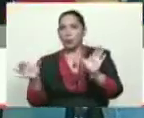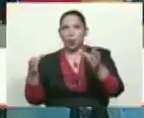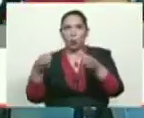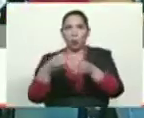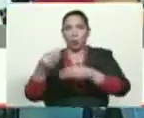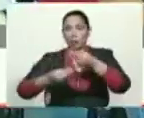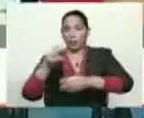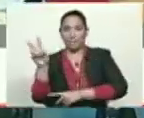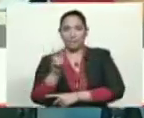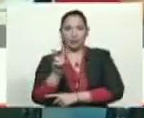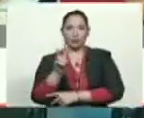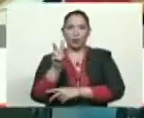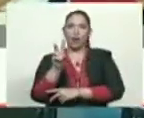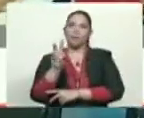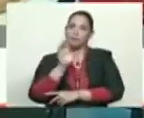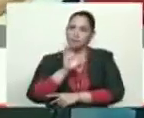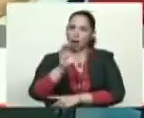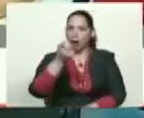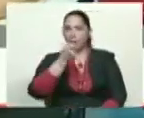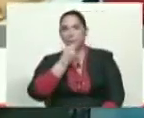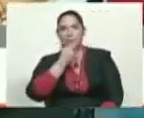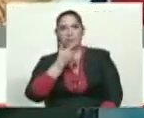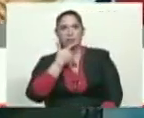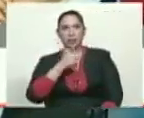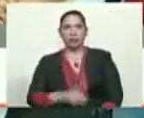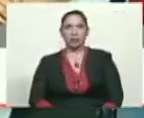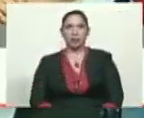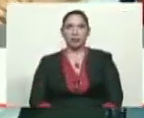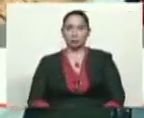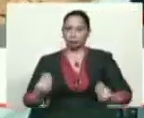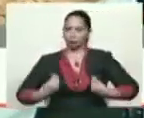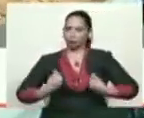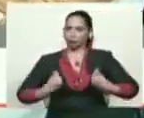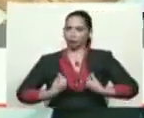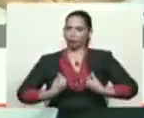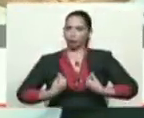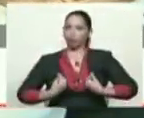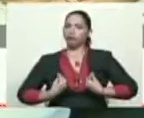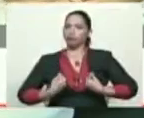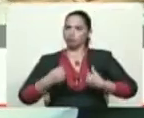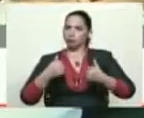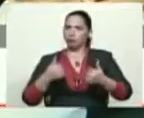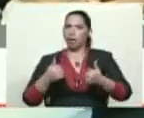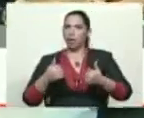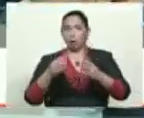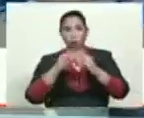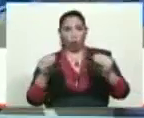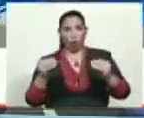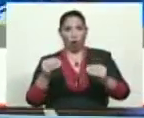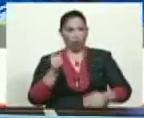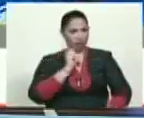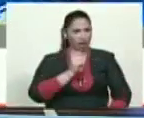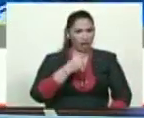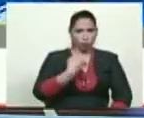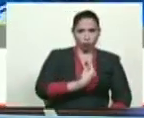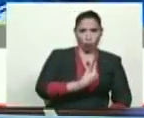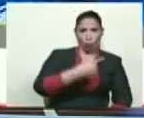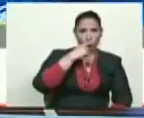de venezuela una patria bella de vivir viviendo todo esto no es una tarea de maduro